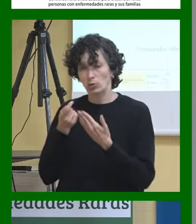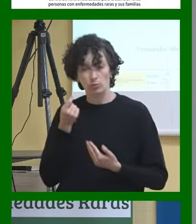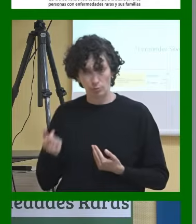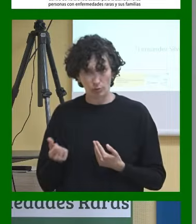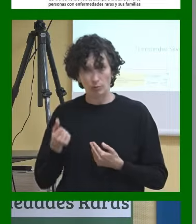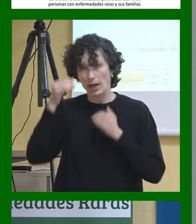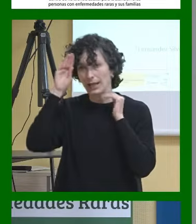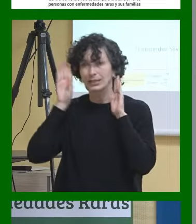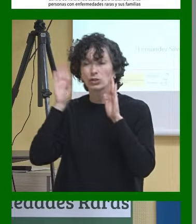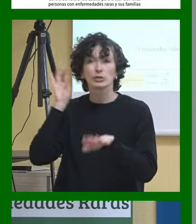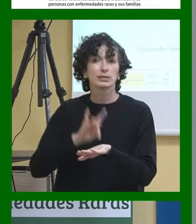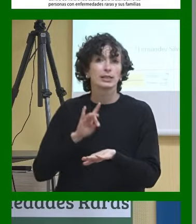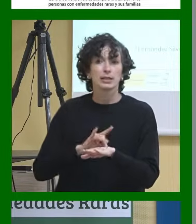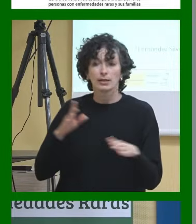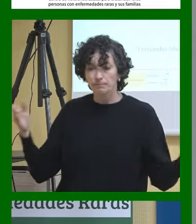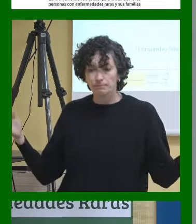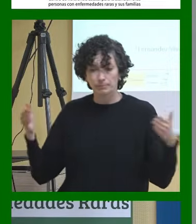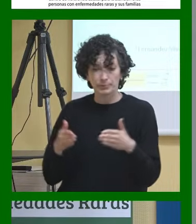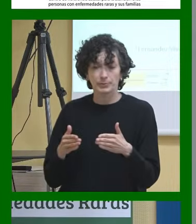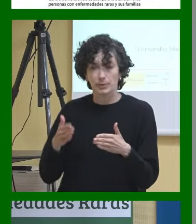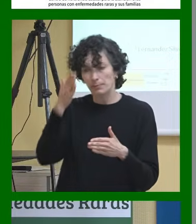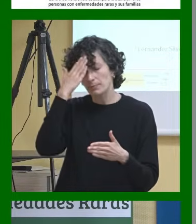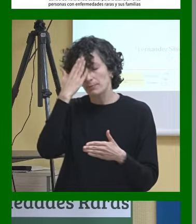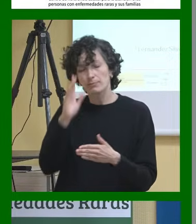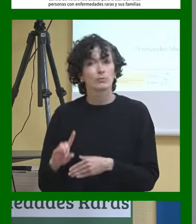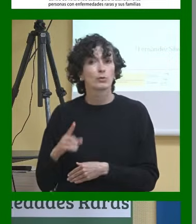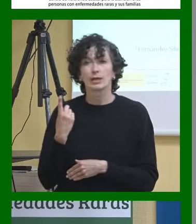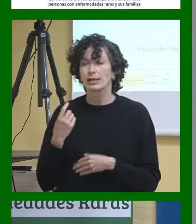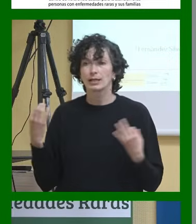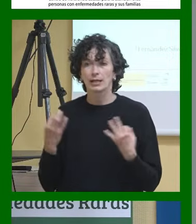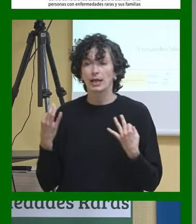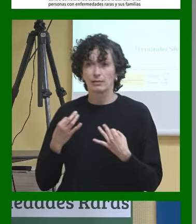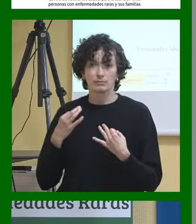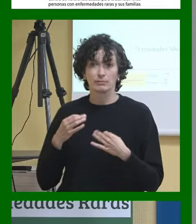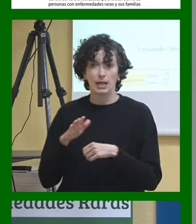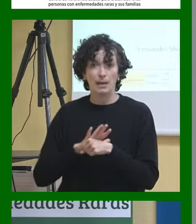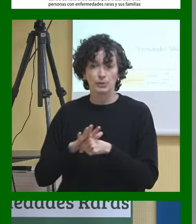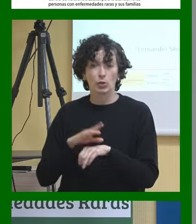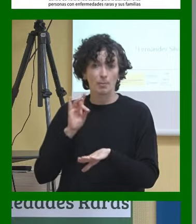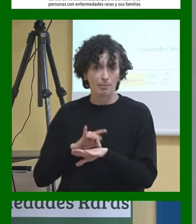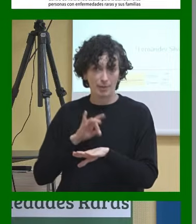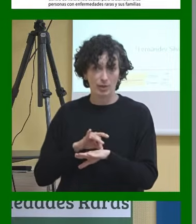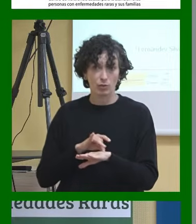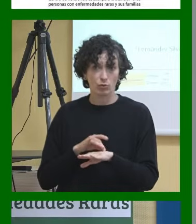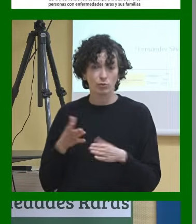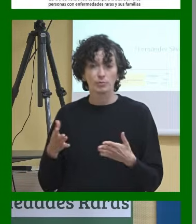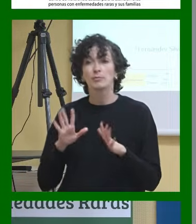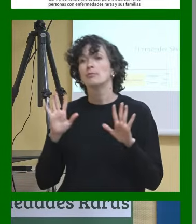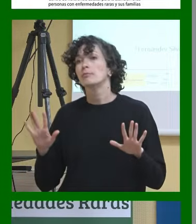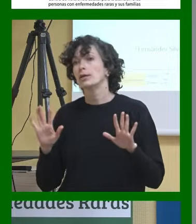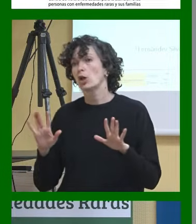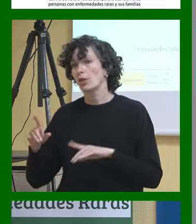sanitaria se centra básicamente en todo lo que son los aspectos médicos de la enfermedad, pero deja de lado las